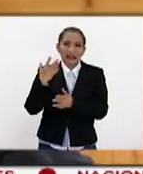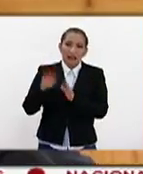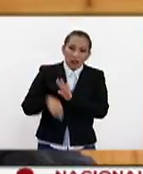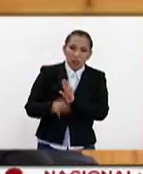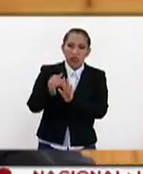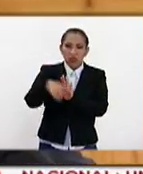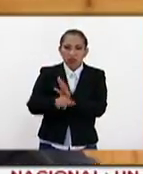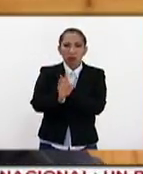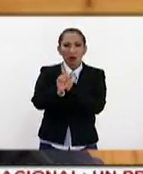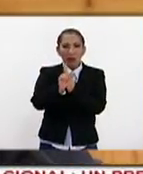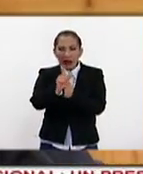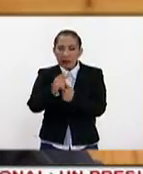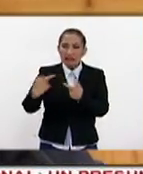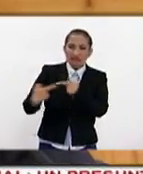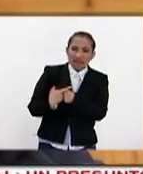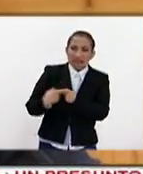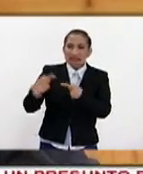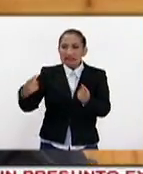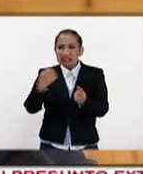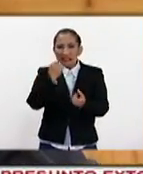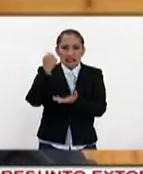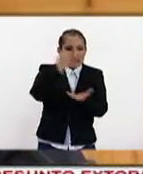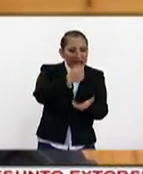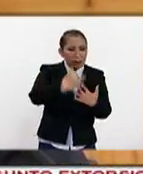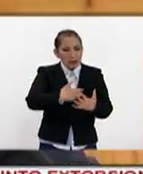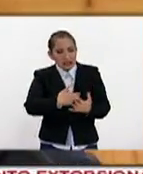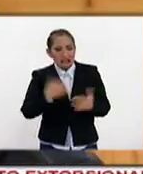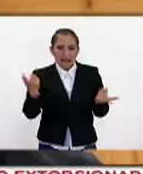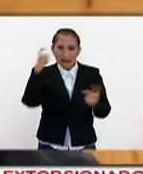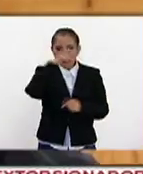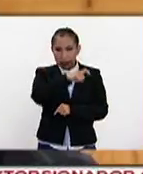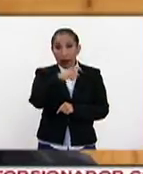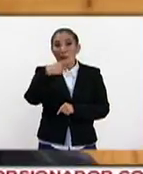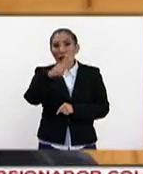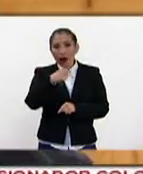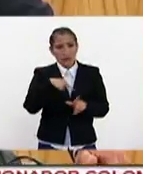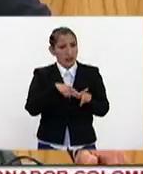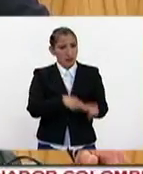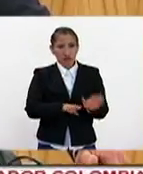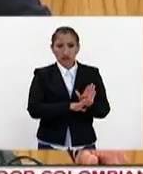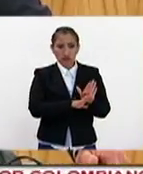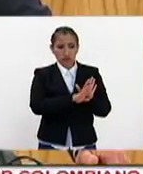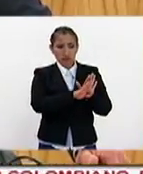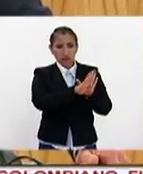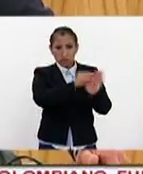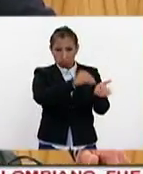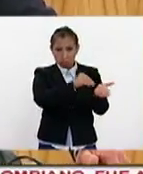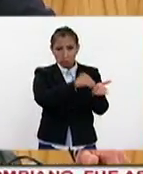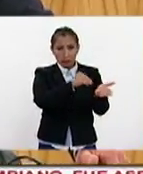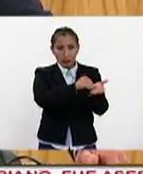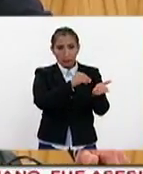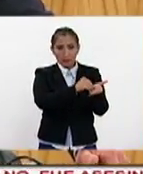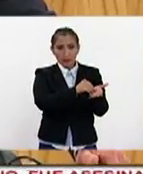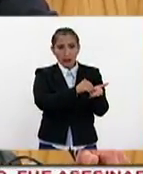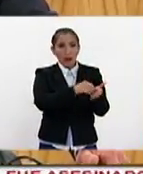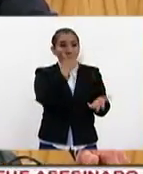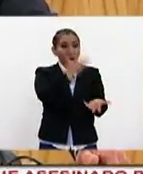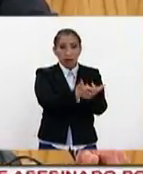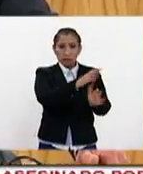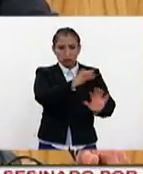volátil, adverso a la inversión, pero no por ello hemos dejado de crecer. No ha habido trimestre, no ha